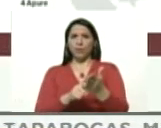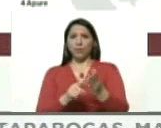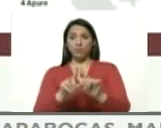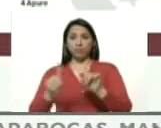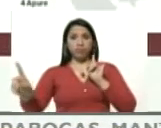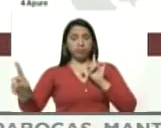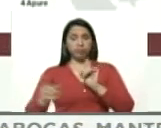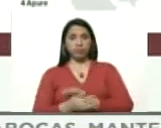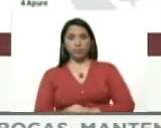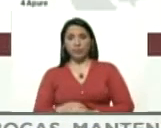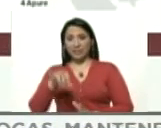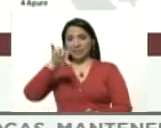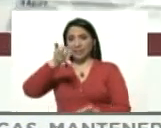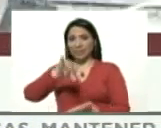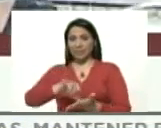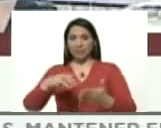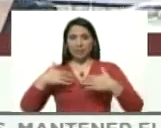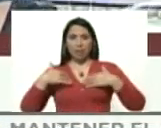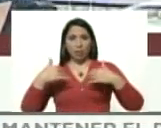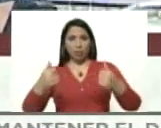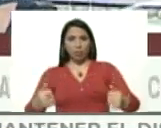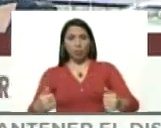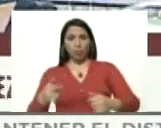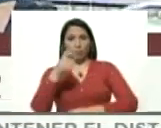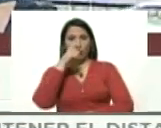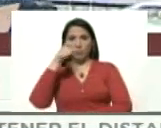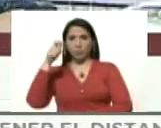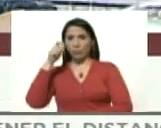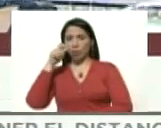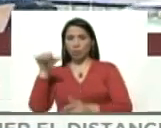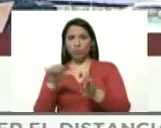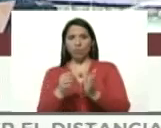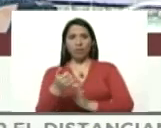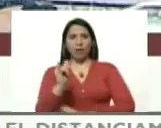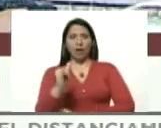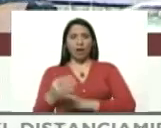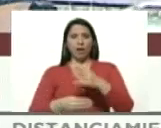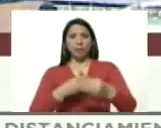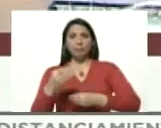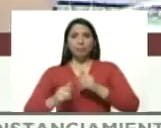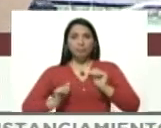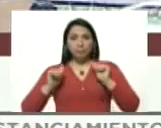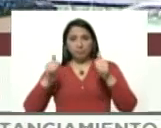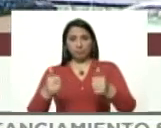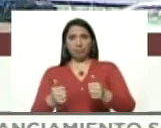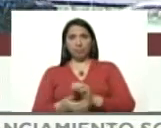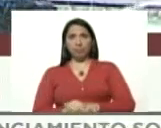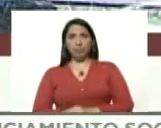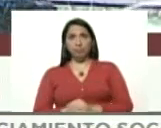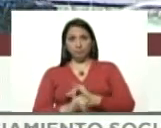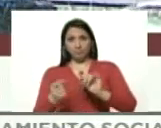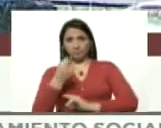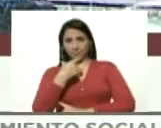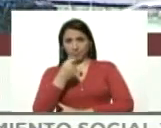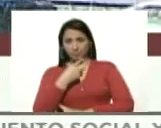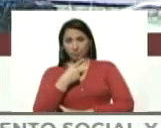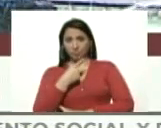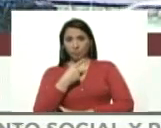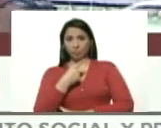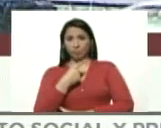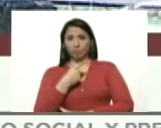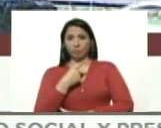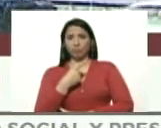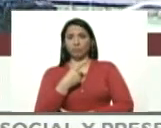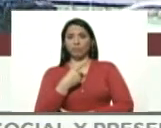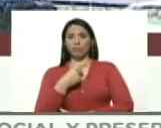aislados en centros de salud Centinela, donde se le empezó a aplicar ya el tratamiento debido, que